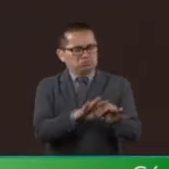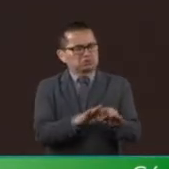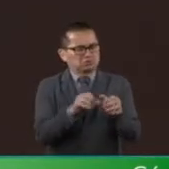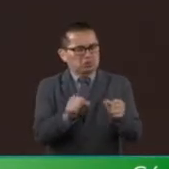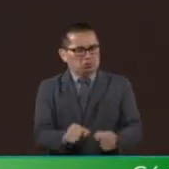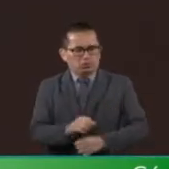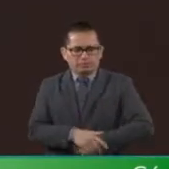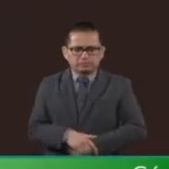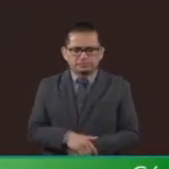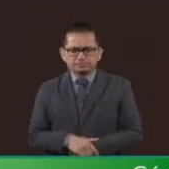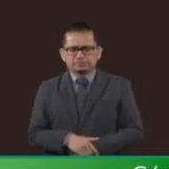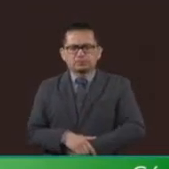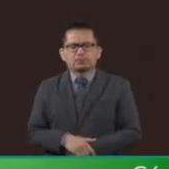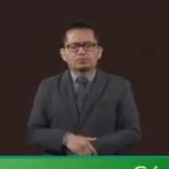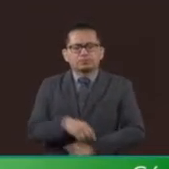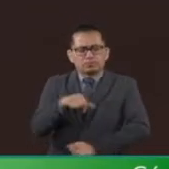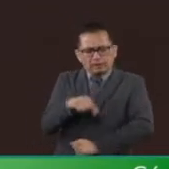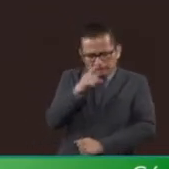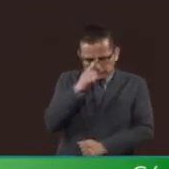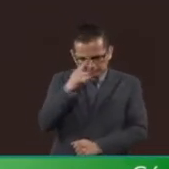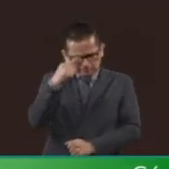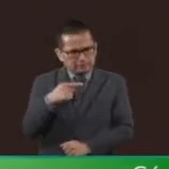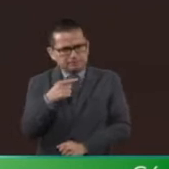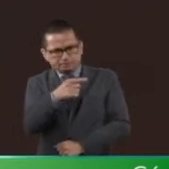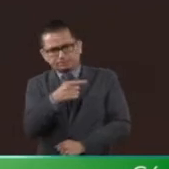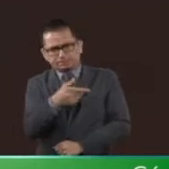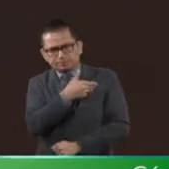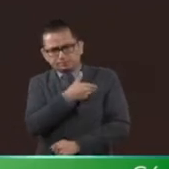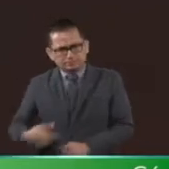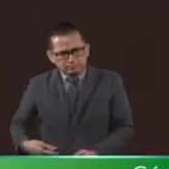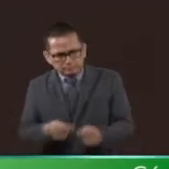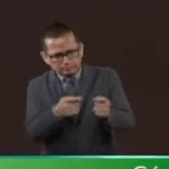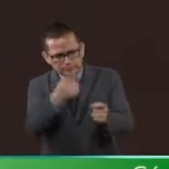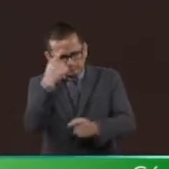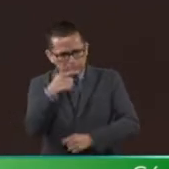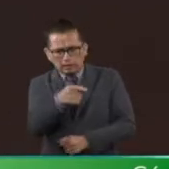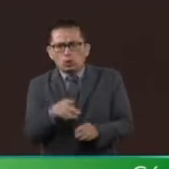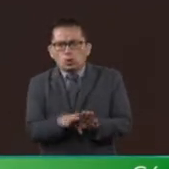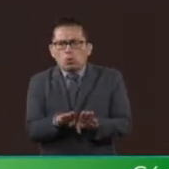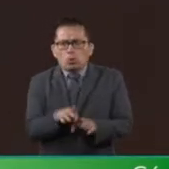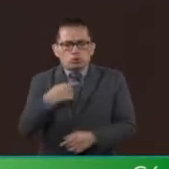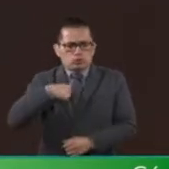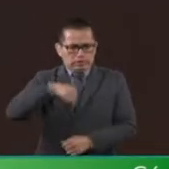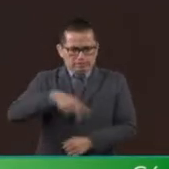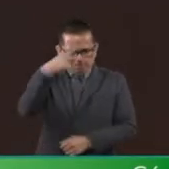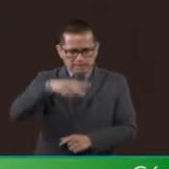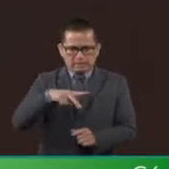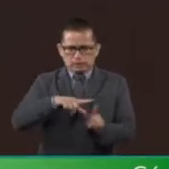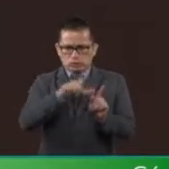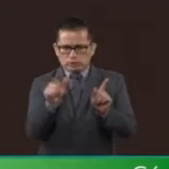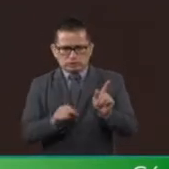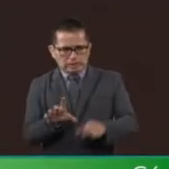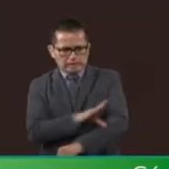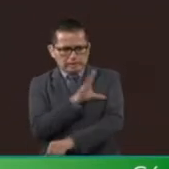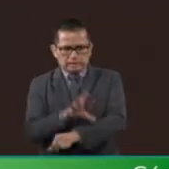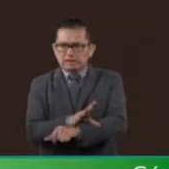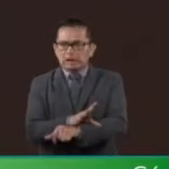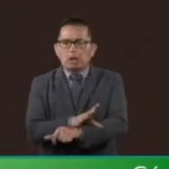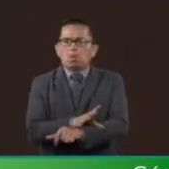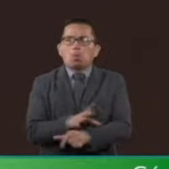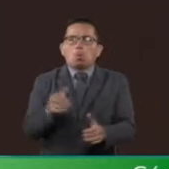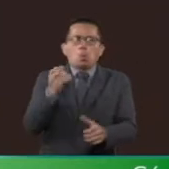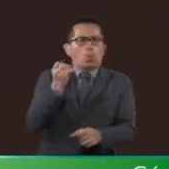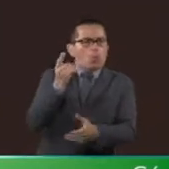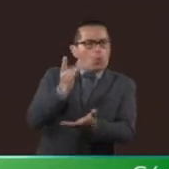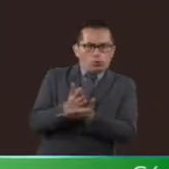legislatura inició con una carta en blanco para carbonizar nuestras energías y con ello agravar la crisis climática.